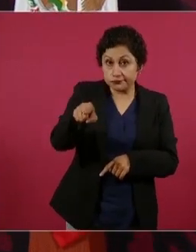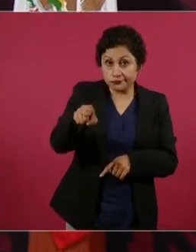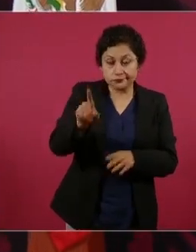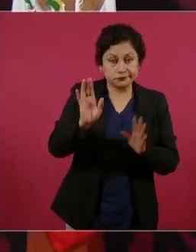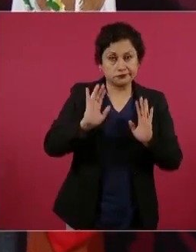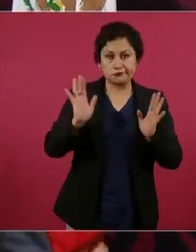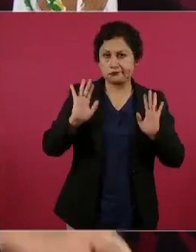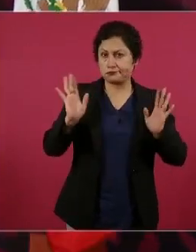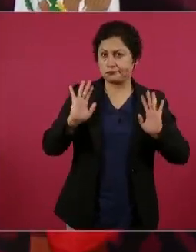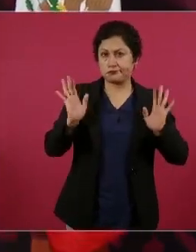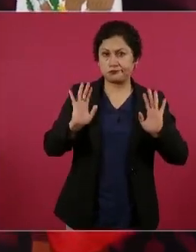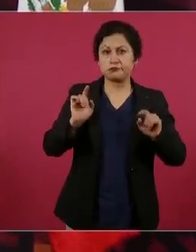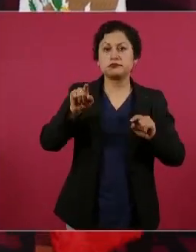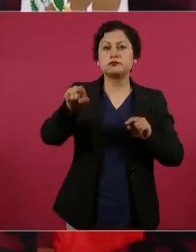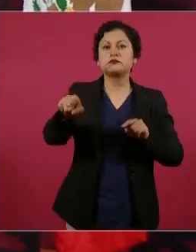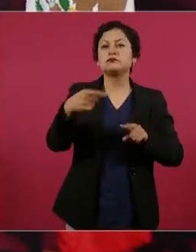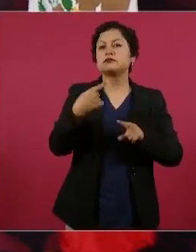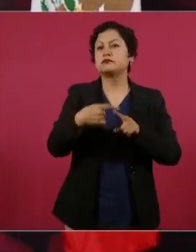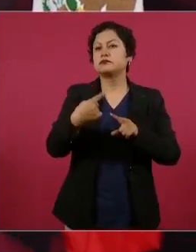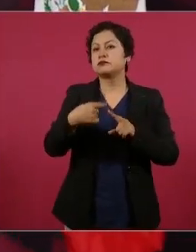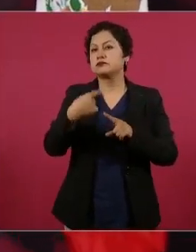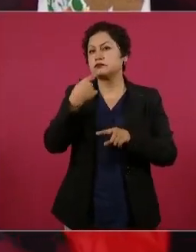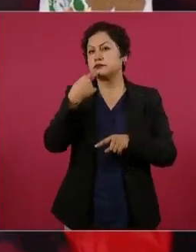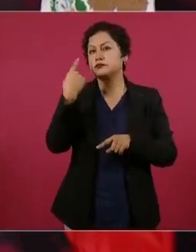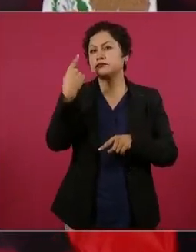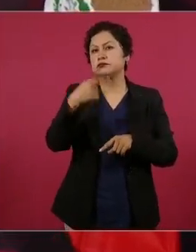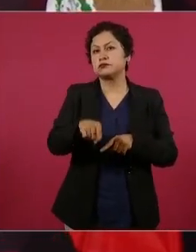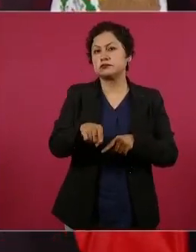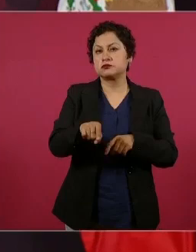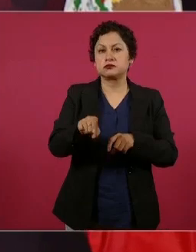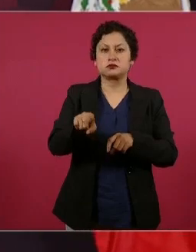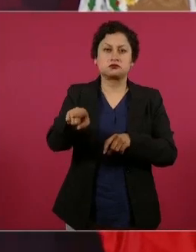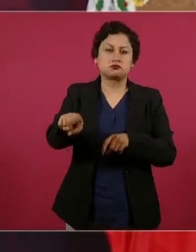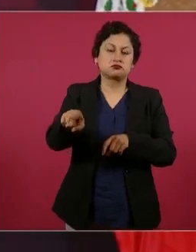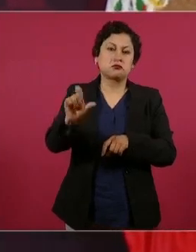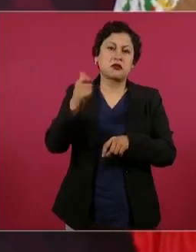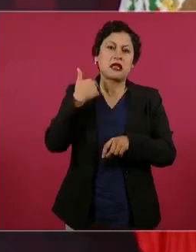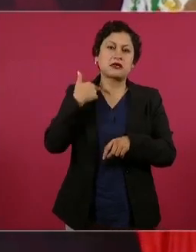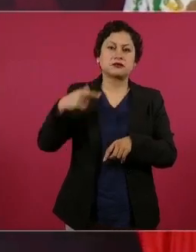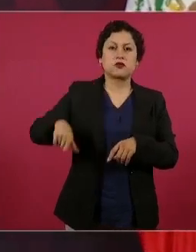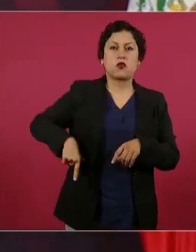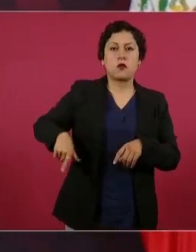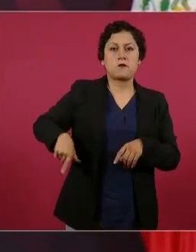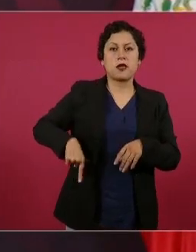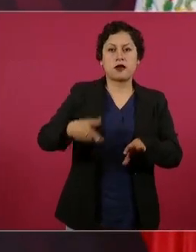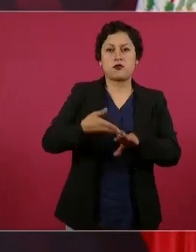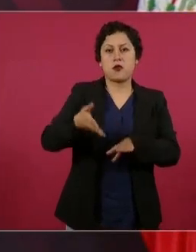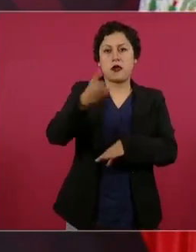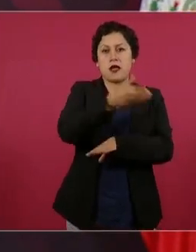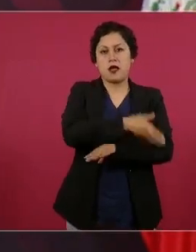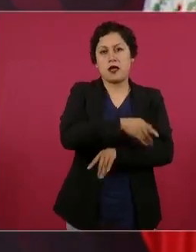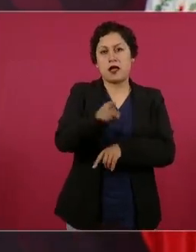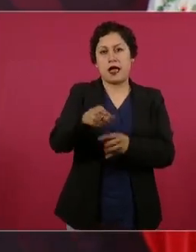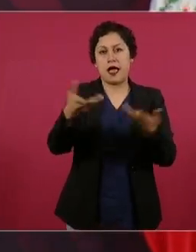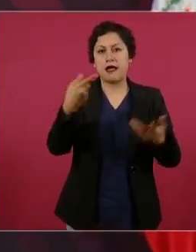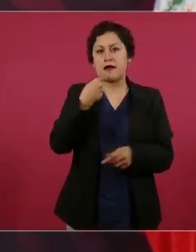la hicieron desde el gobierno anterior por lo de